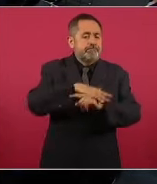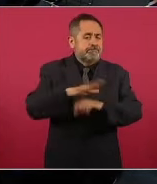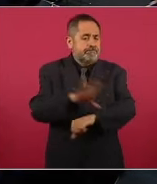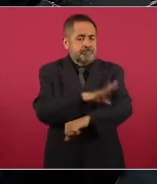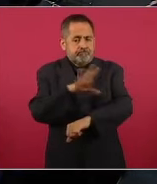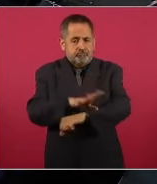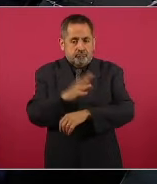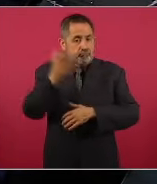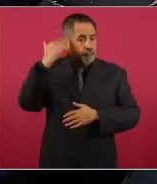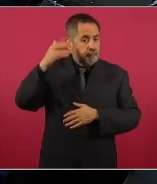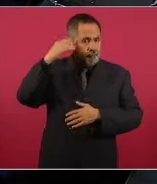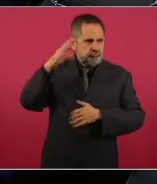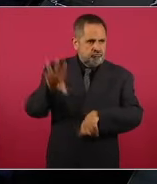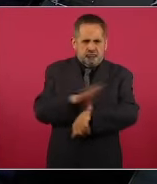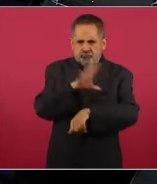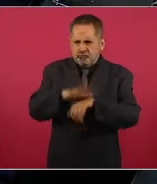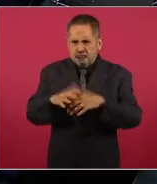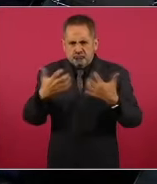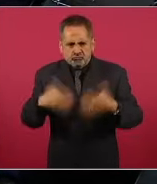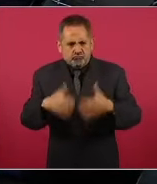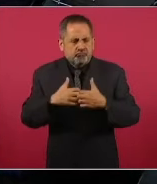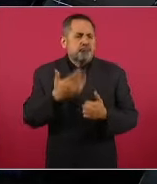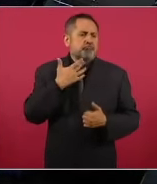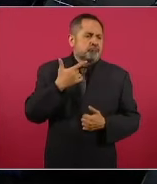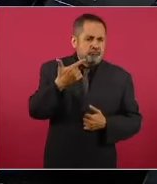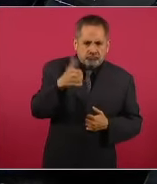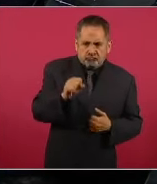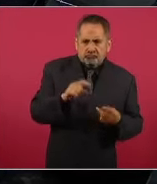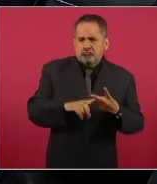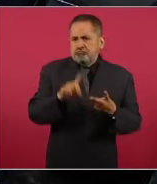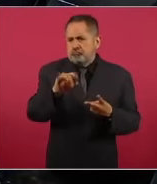Éramos autosuficientes en la producción de gasolina, de diésel.